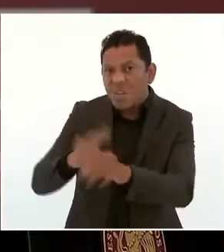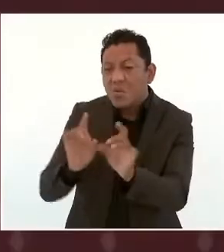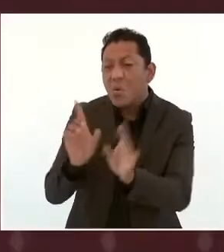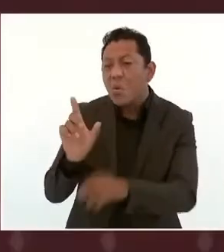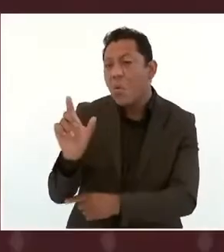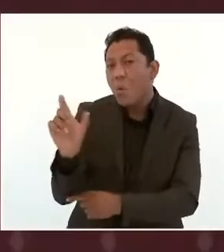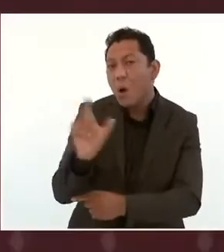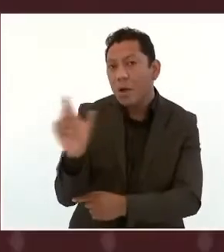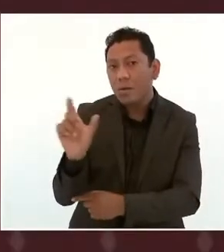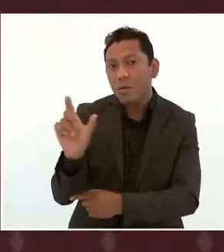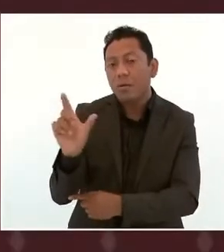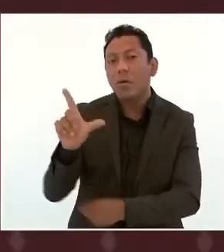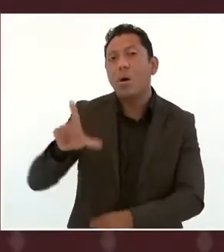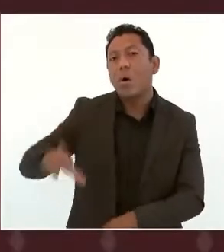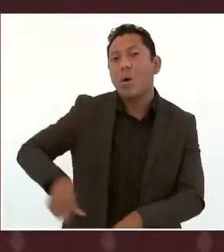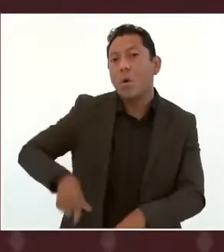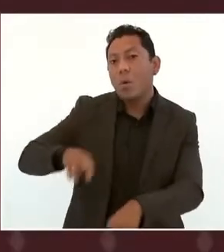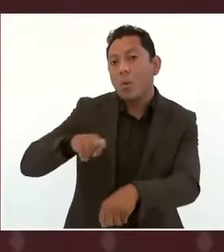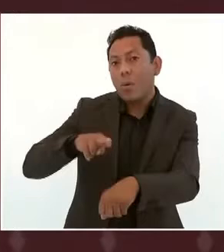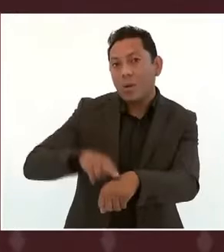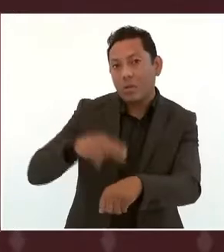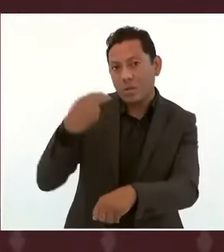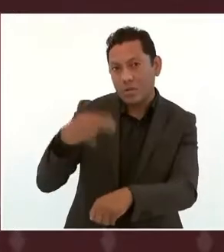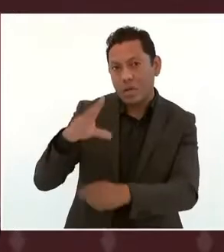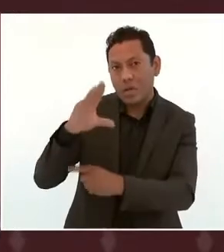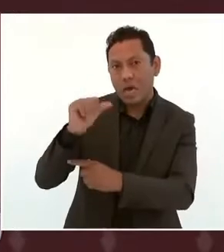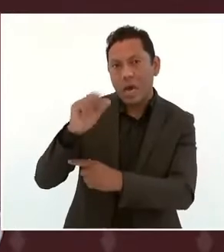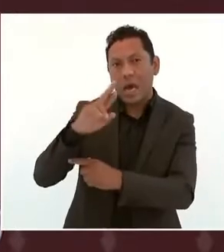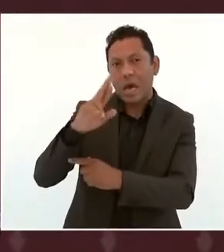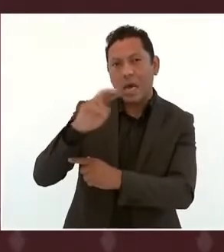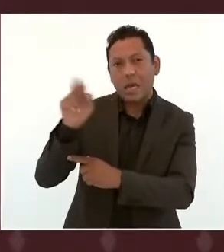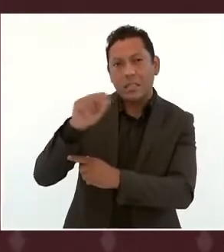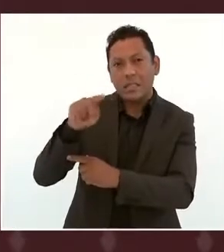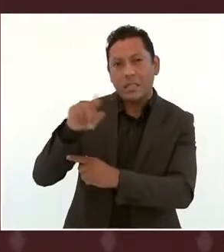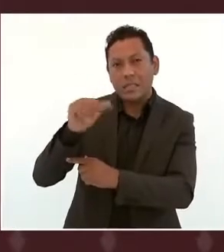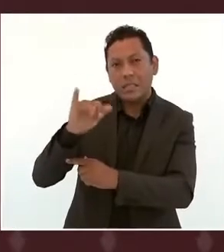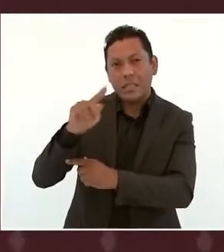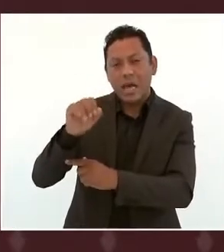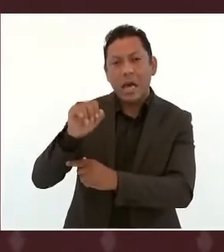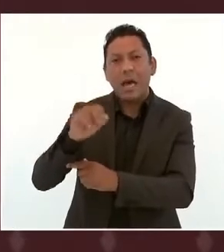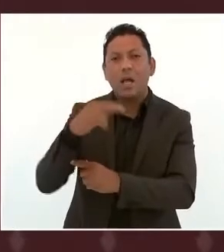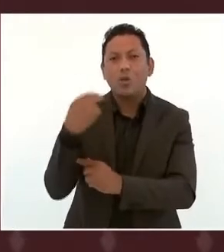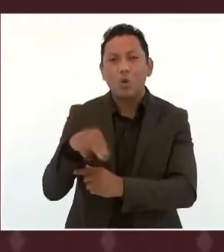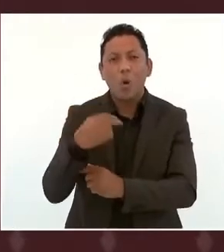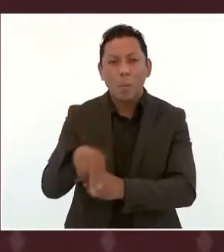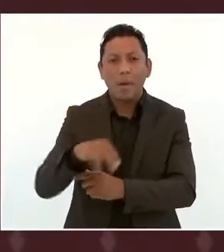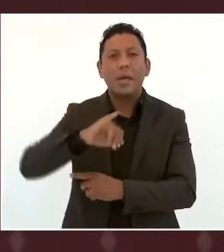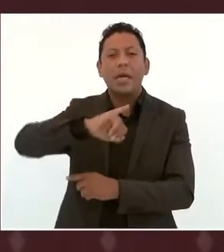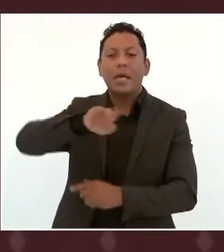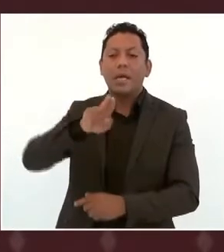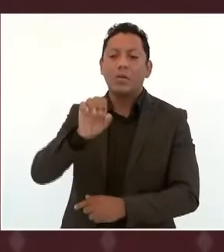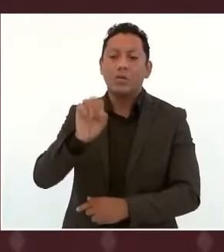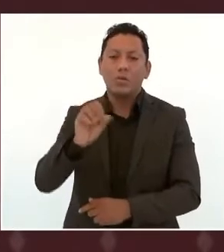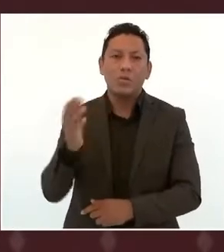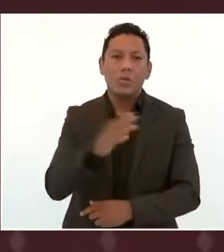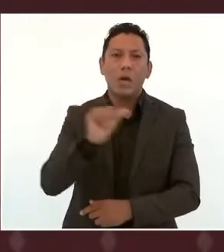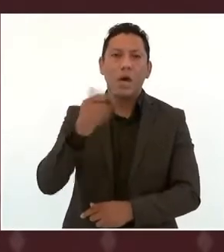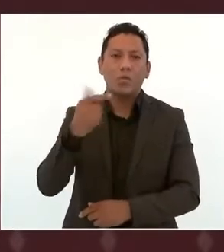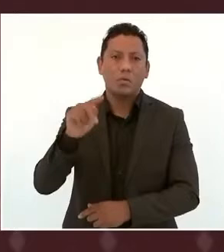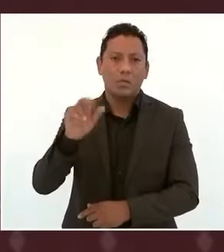cuando el gobernador carrancista de este estado, Jesús Agustín Castro Rivera,